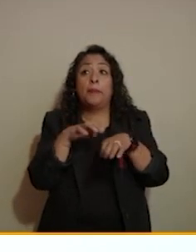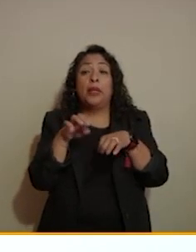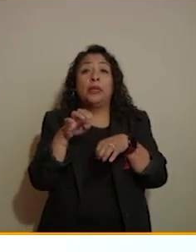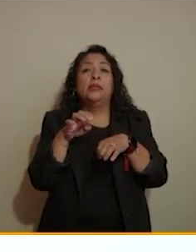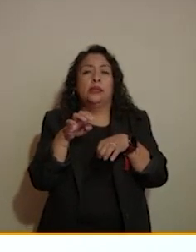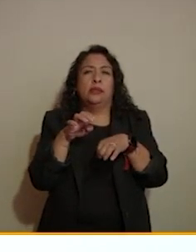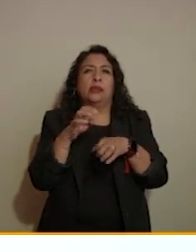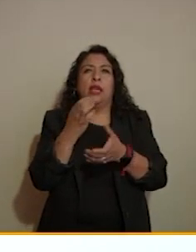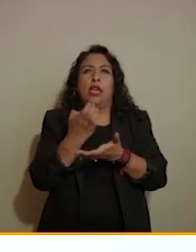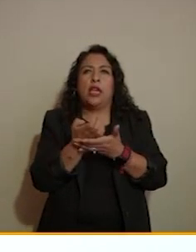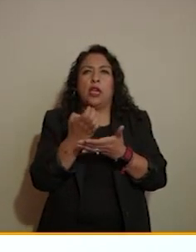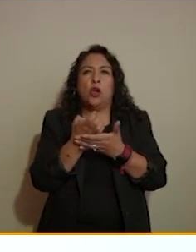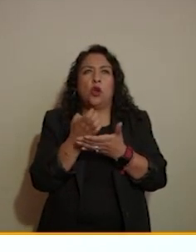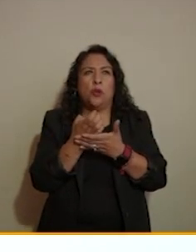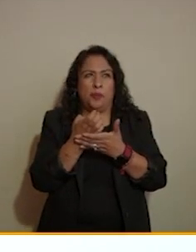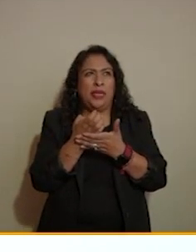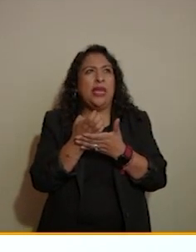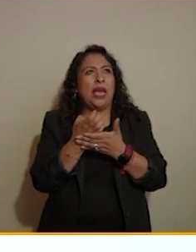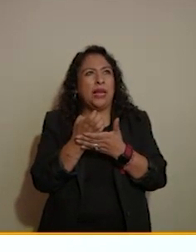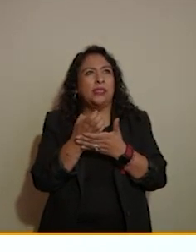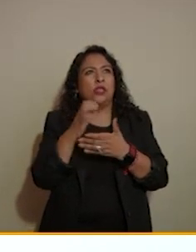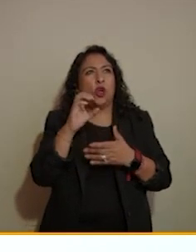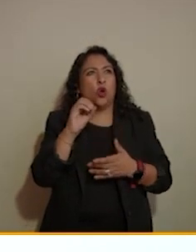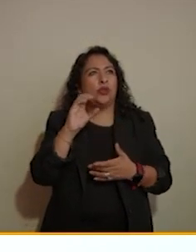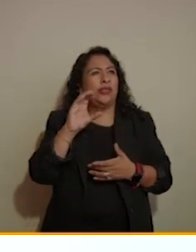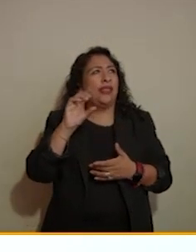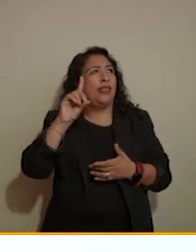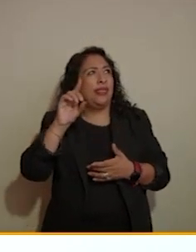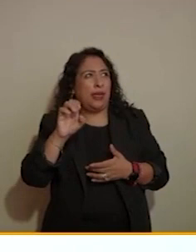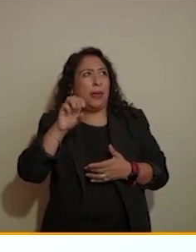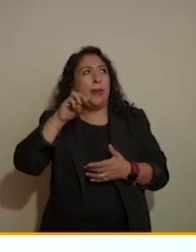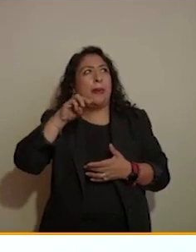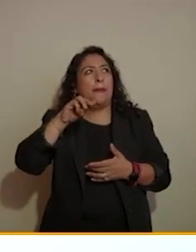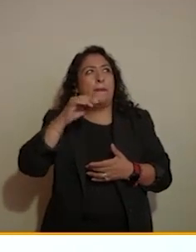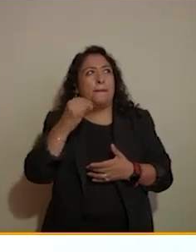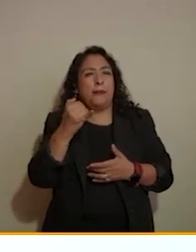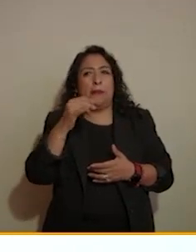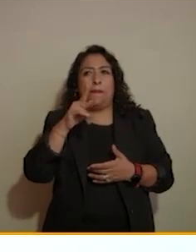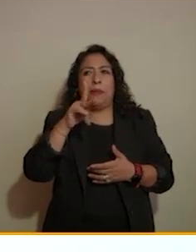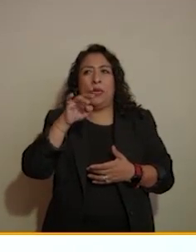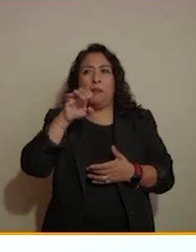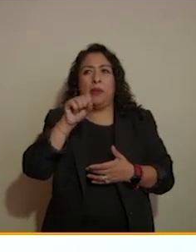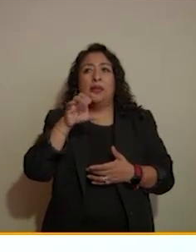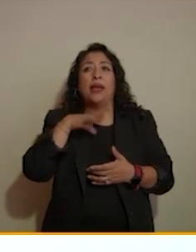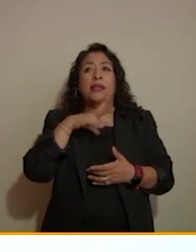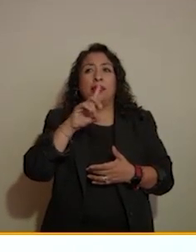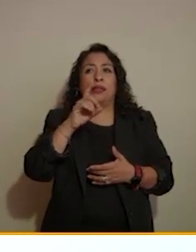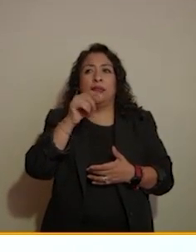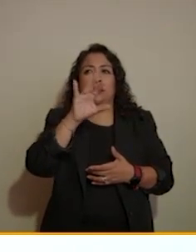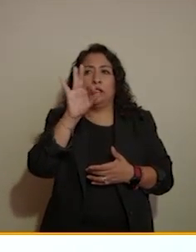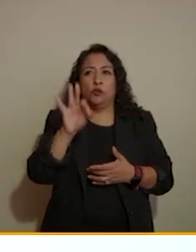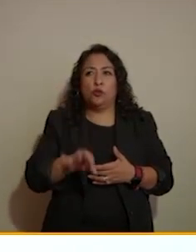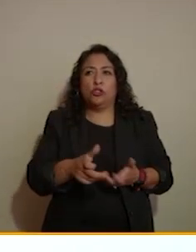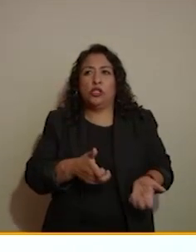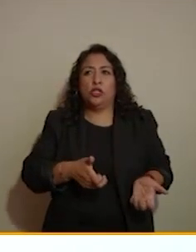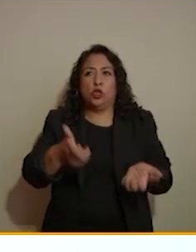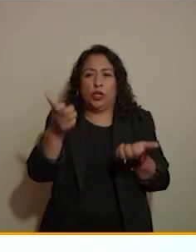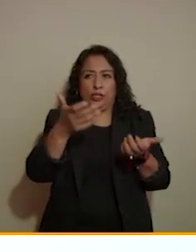economías de la OCDE son MIPYMES. También representan 36% de las